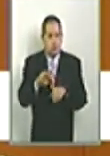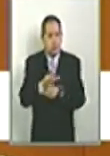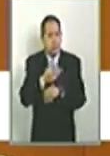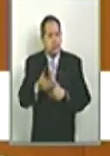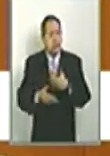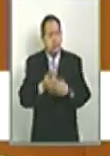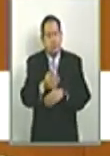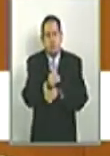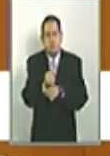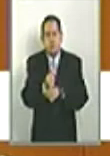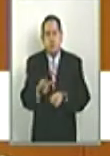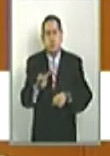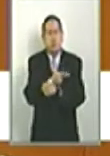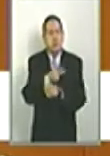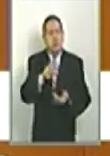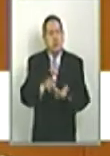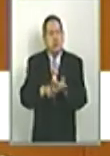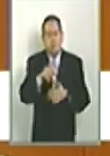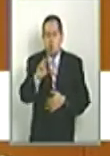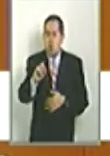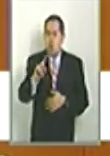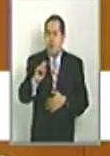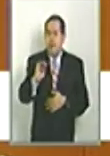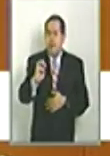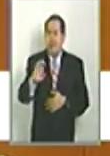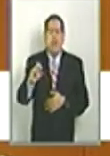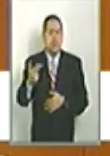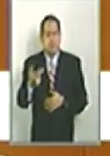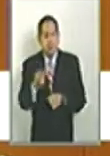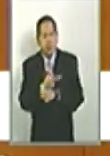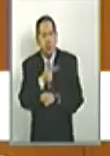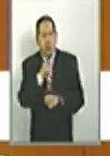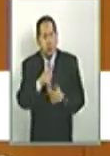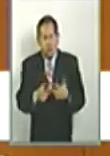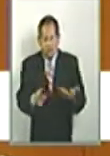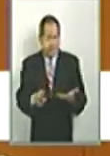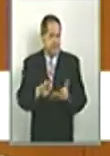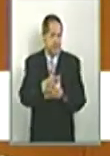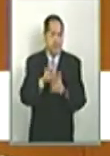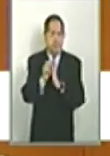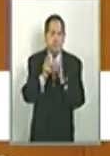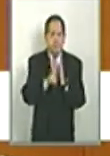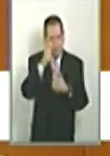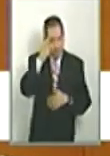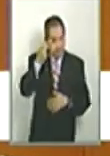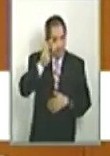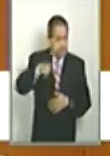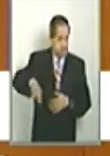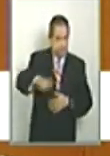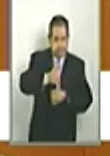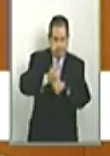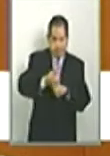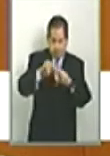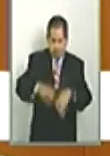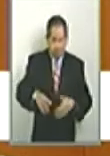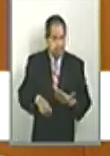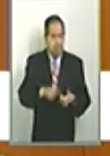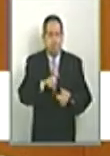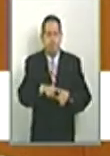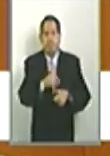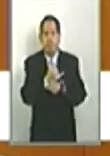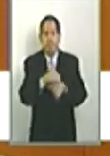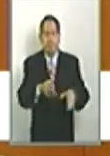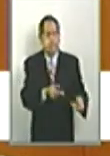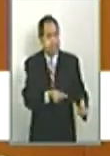las investigaciones del caso Odebrecht, la solicitud de la Comisión Ejecutiva de Atención a Víctimas del informe respecto al